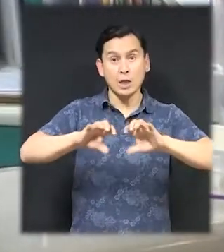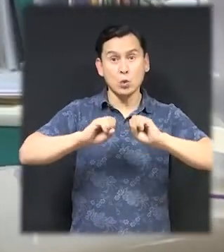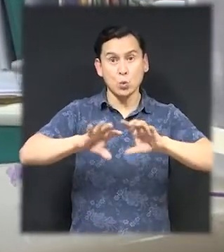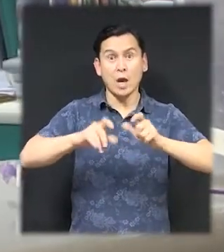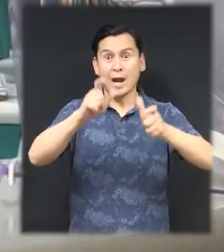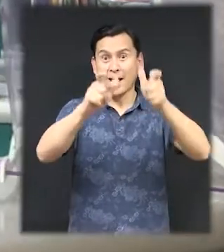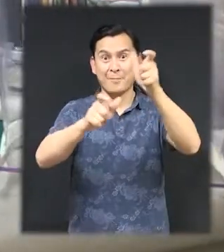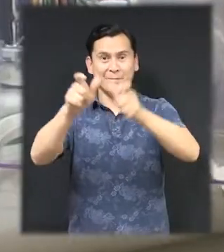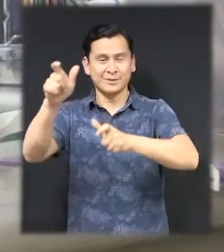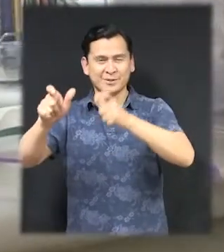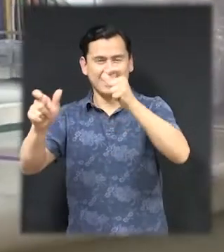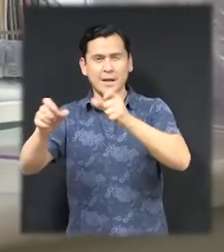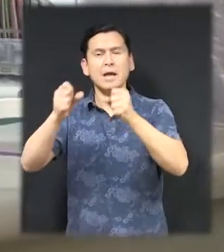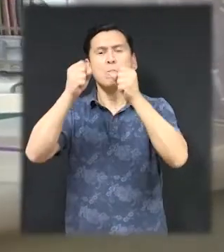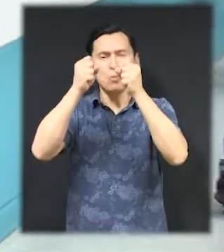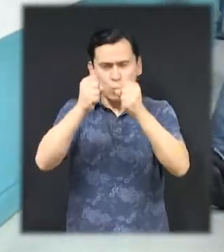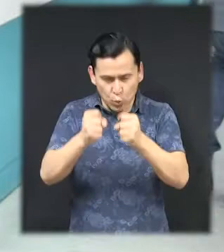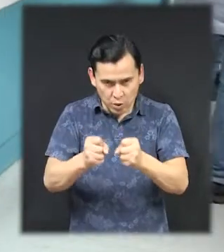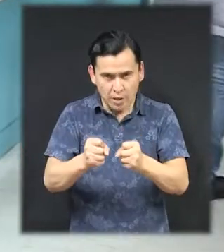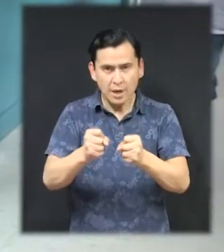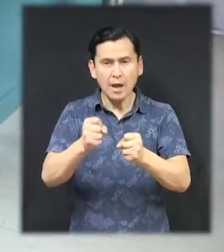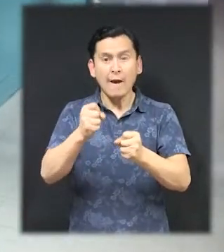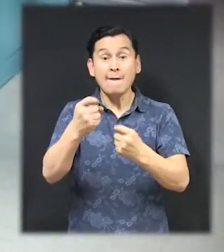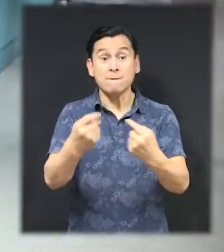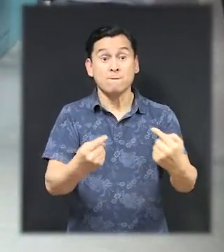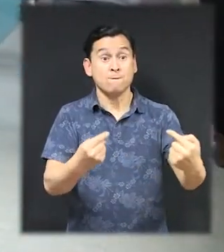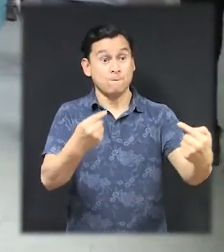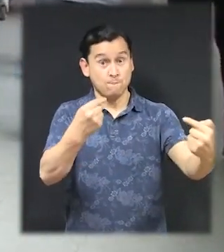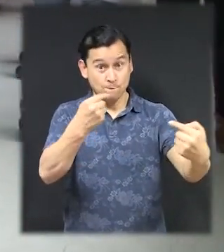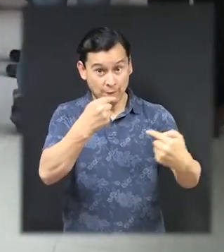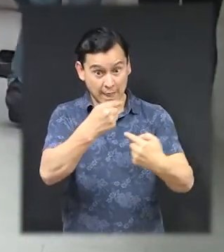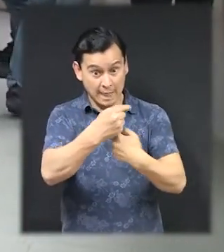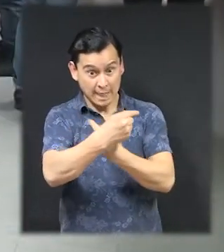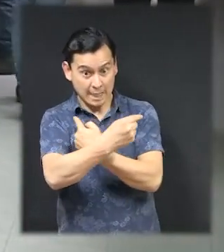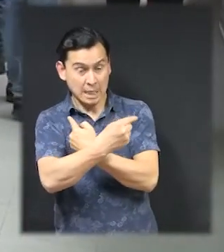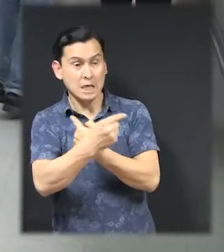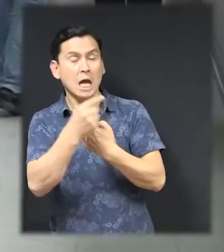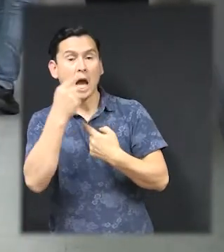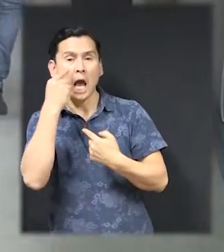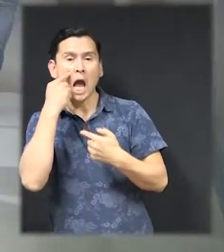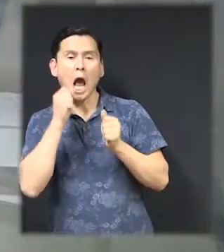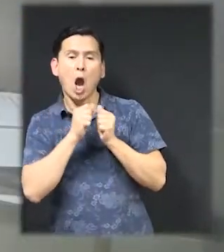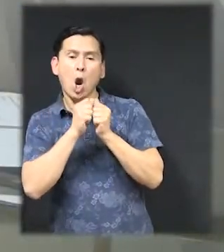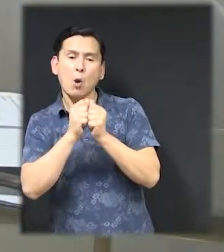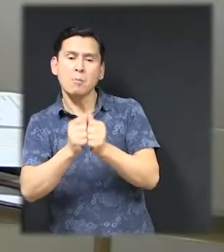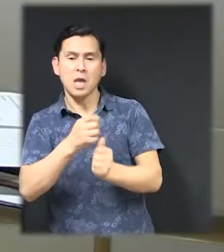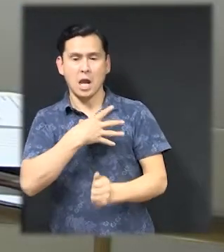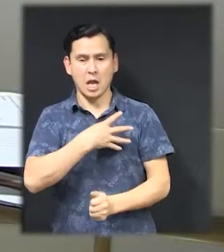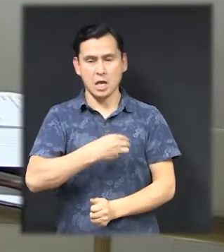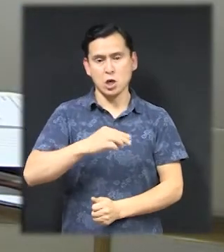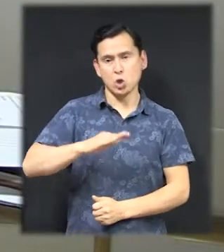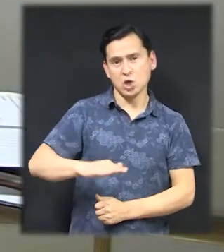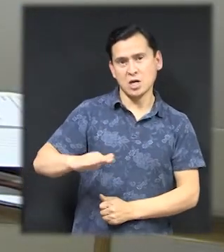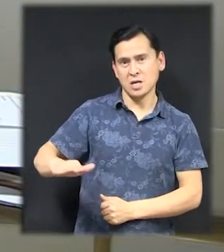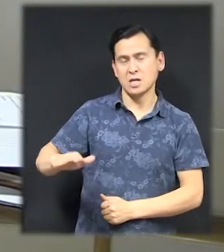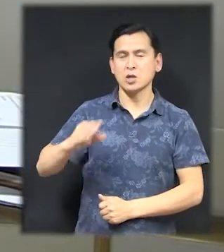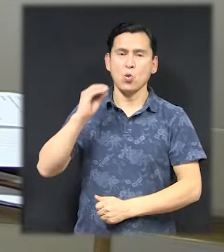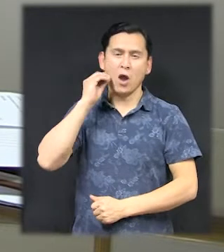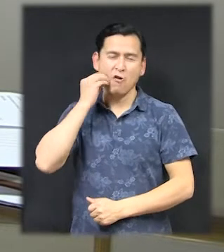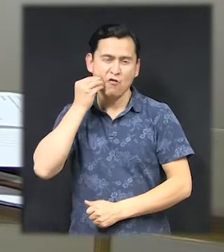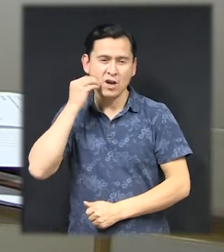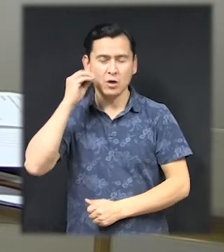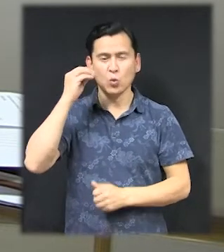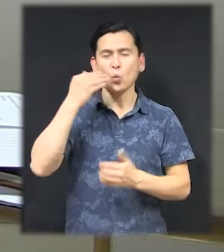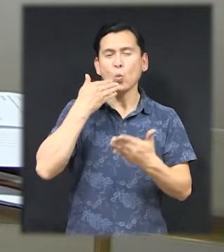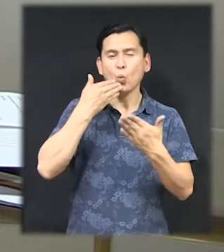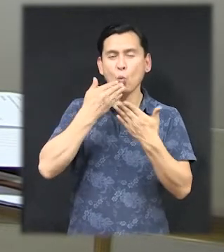esas puertas y tener que establecer un vínculo de comunicación distinto. Y esto ha sido muy difícil para la